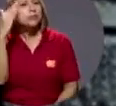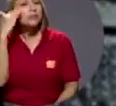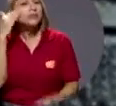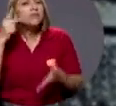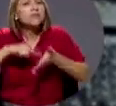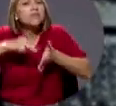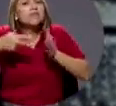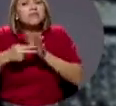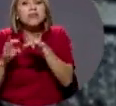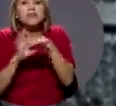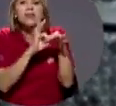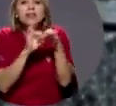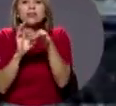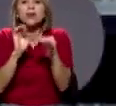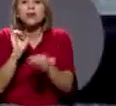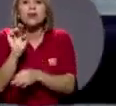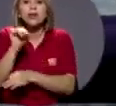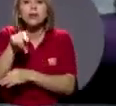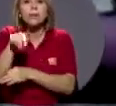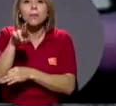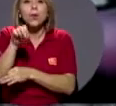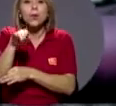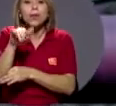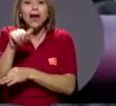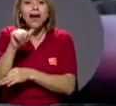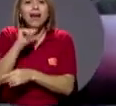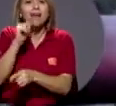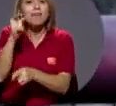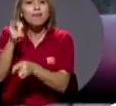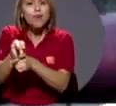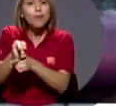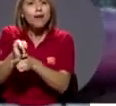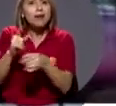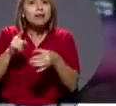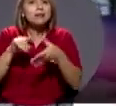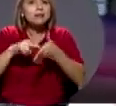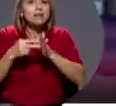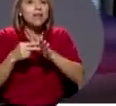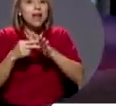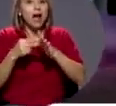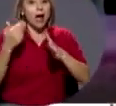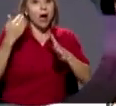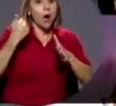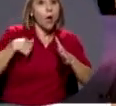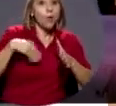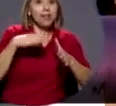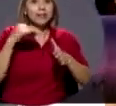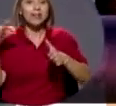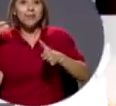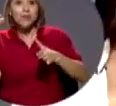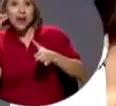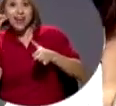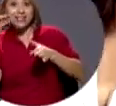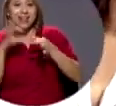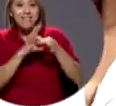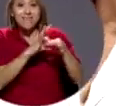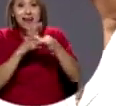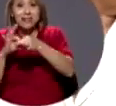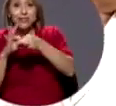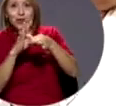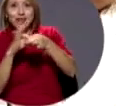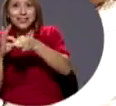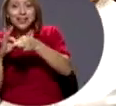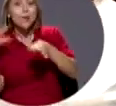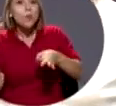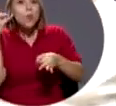que es una relación impropia? Es aquella relación de convivencia que se establece entre hombres y mujeres menores de